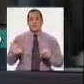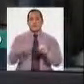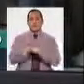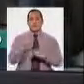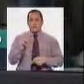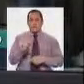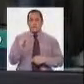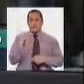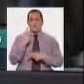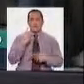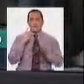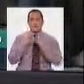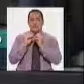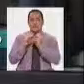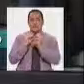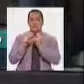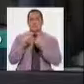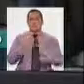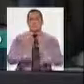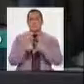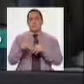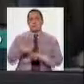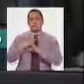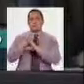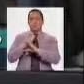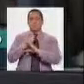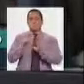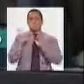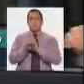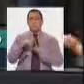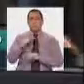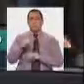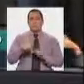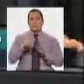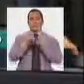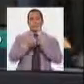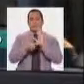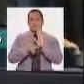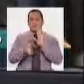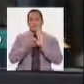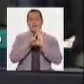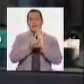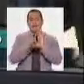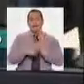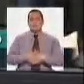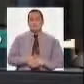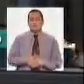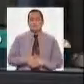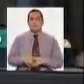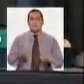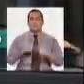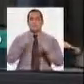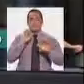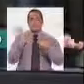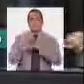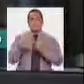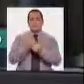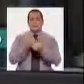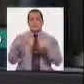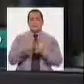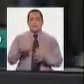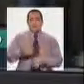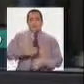ilícitamente, es decir, reñido, que va contra las normas legales, sin que las